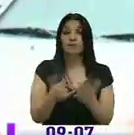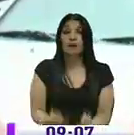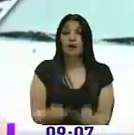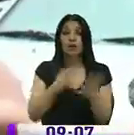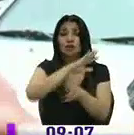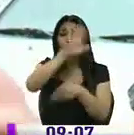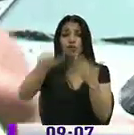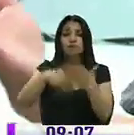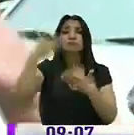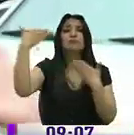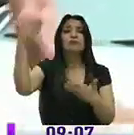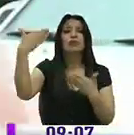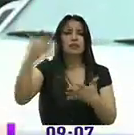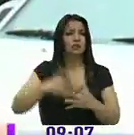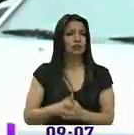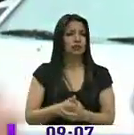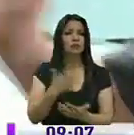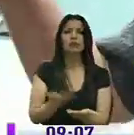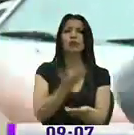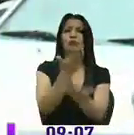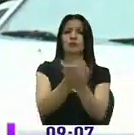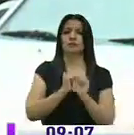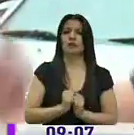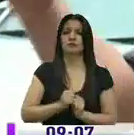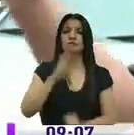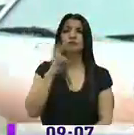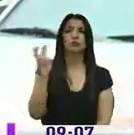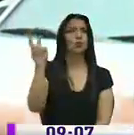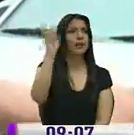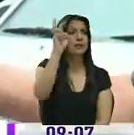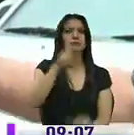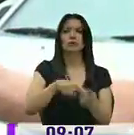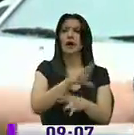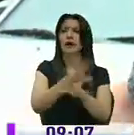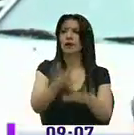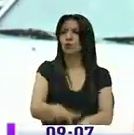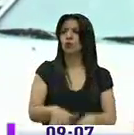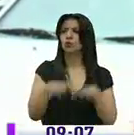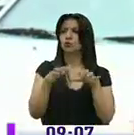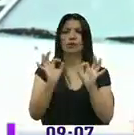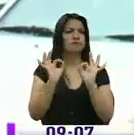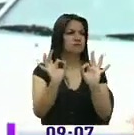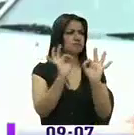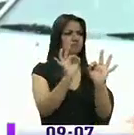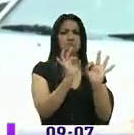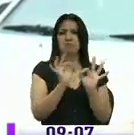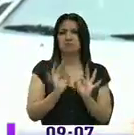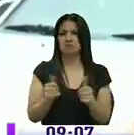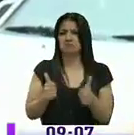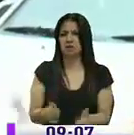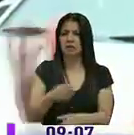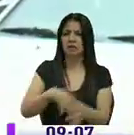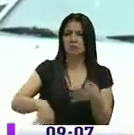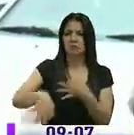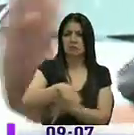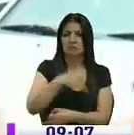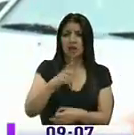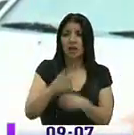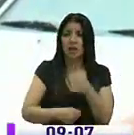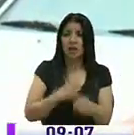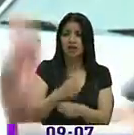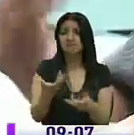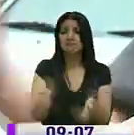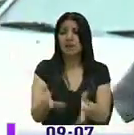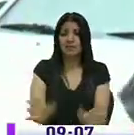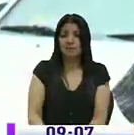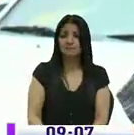todos los políticos han planteado ya que el turismo que la agricultura va a más va a ser el reemplazo ha pasado años y en